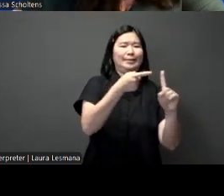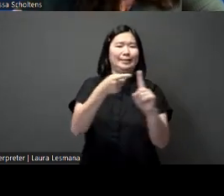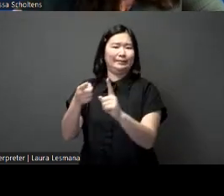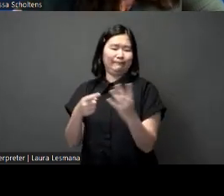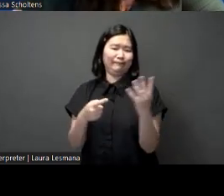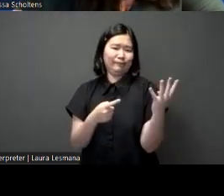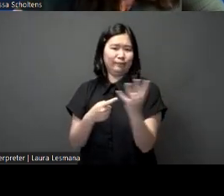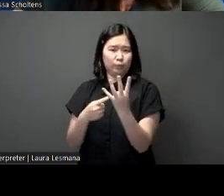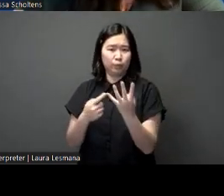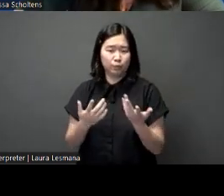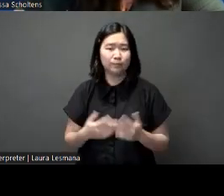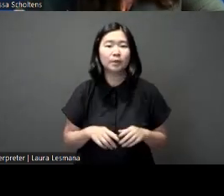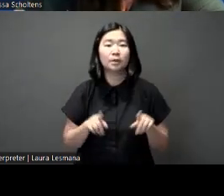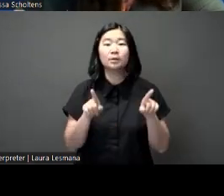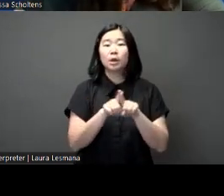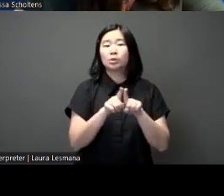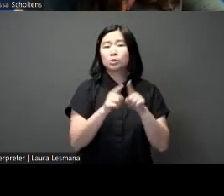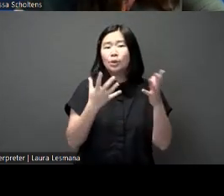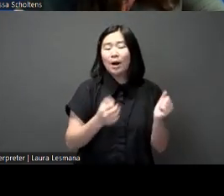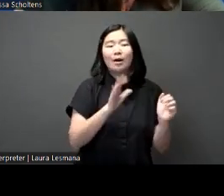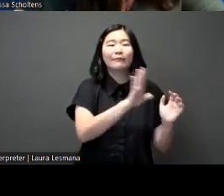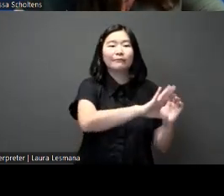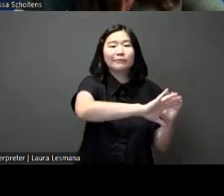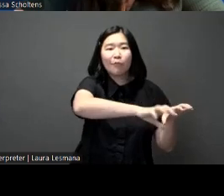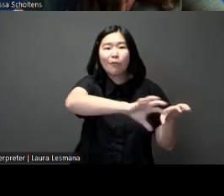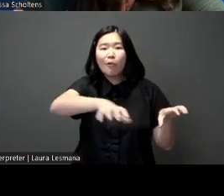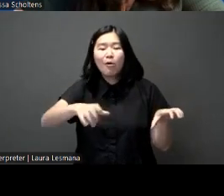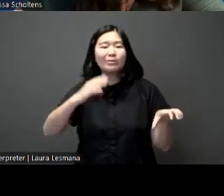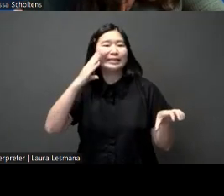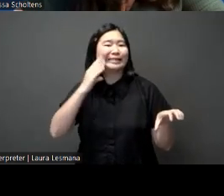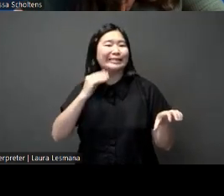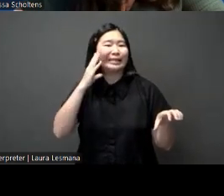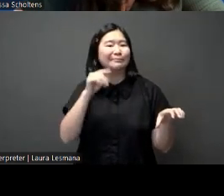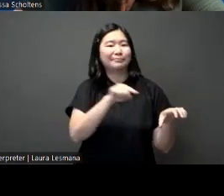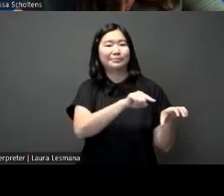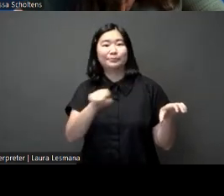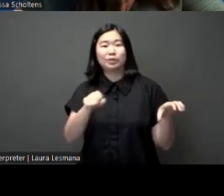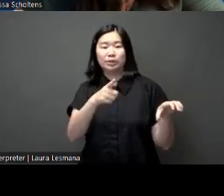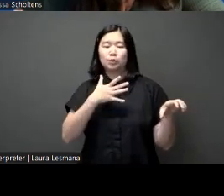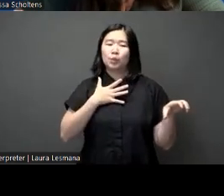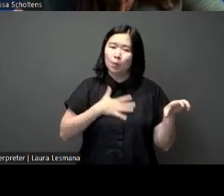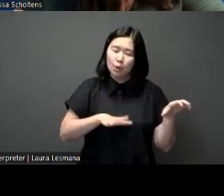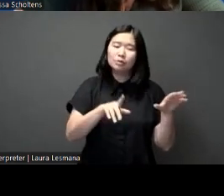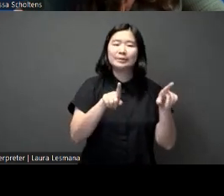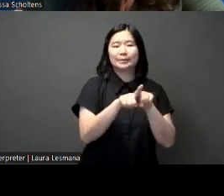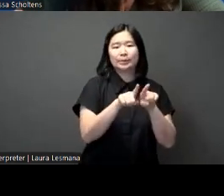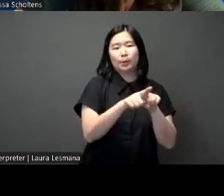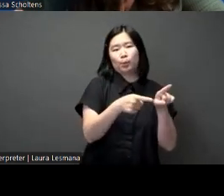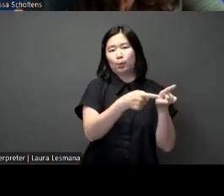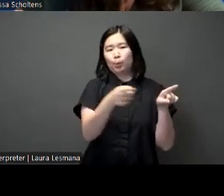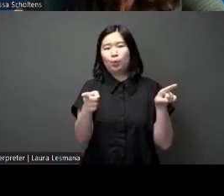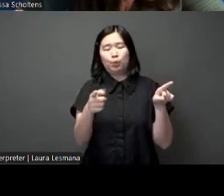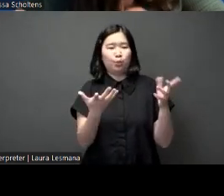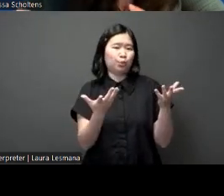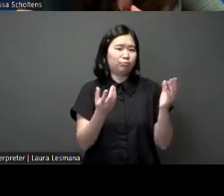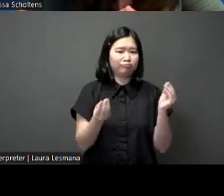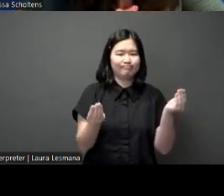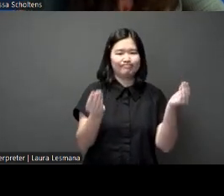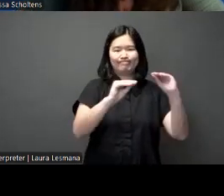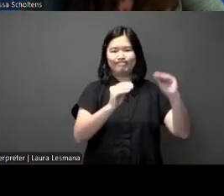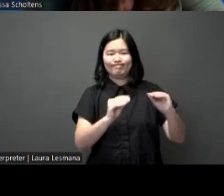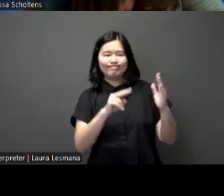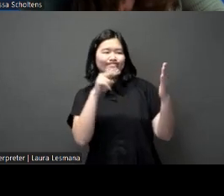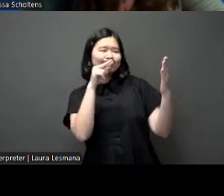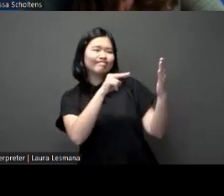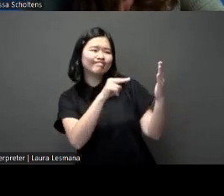región. agenda Ahora for vamos a today. echar un vistazo a la agenda First, del we'll día have de hoy. welcome Primero and vamos a darle la introductory remarks by the bienvenida a Dr. todos, Gary darle una Eichmann. presentación a la doctora Then we'll Gary